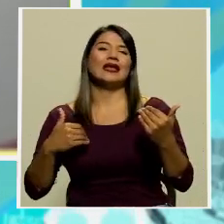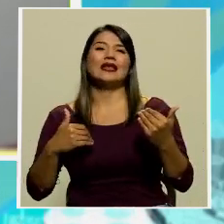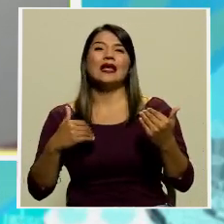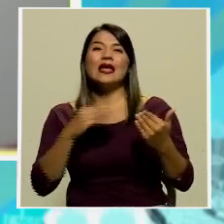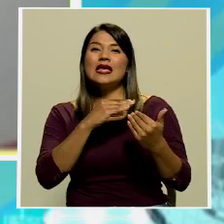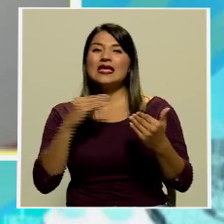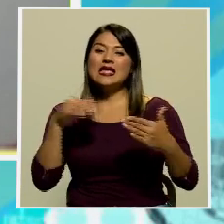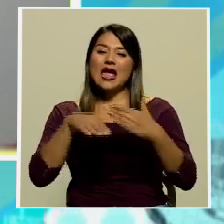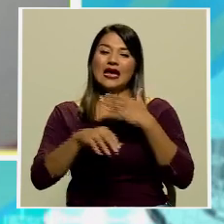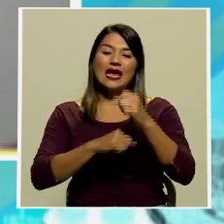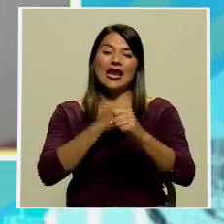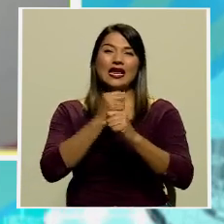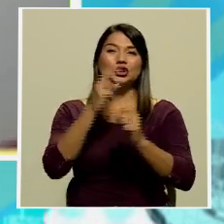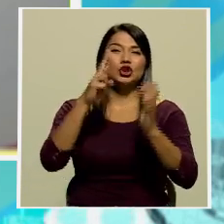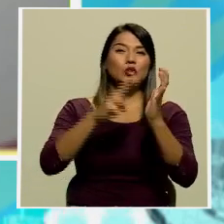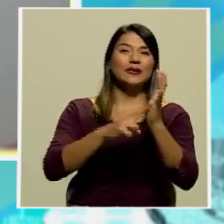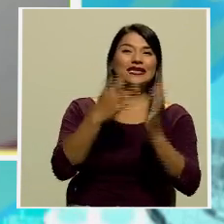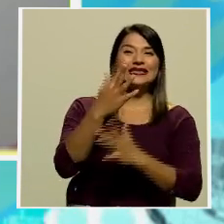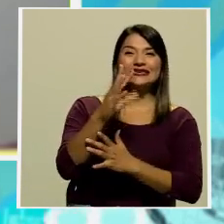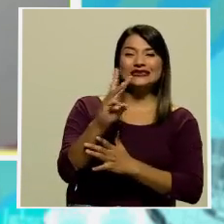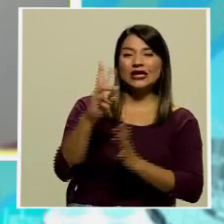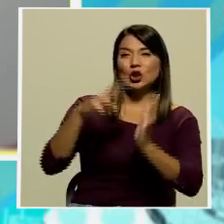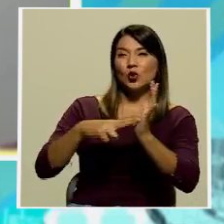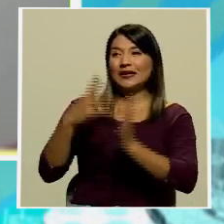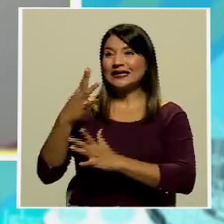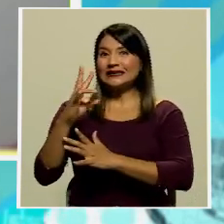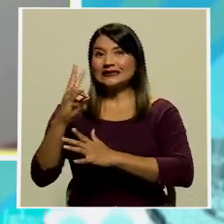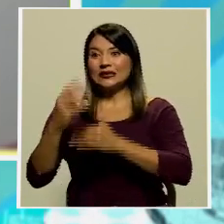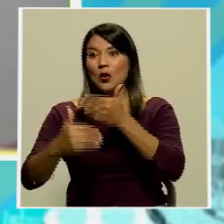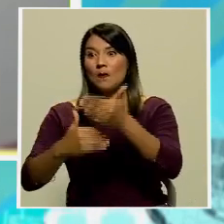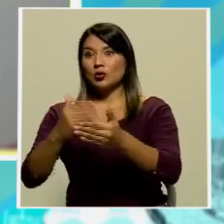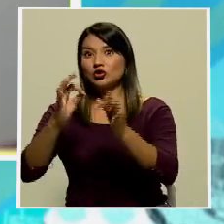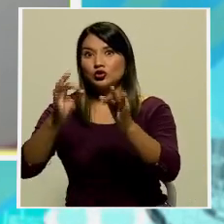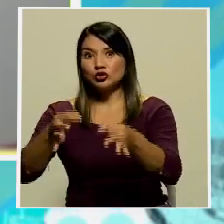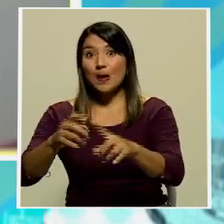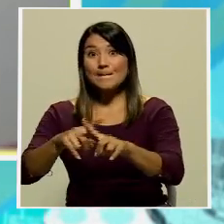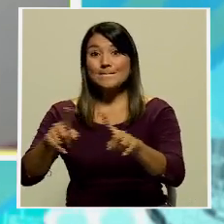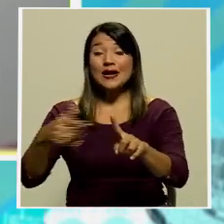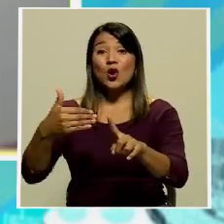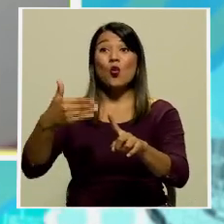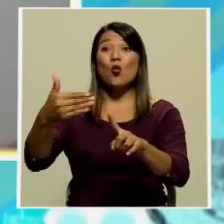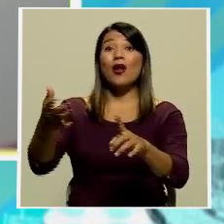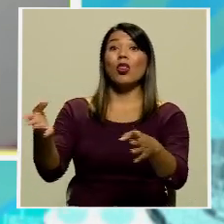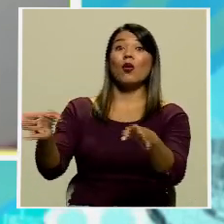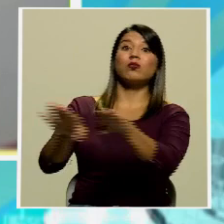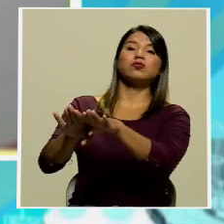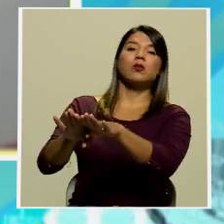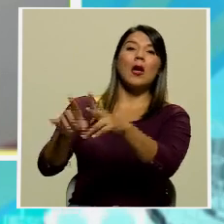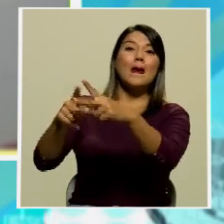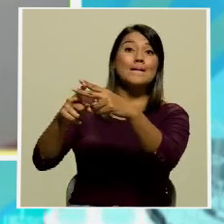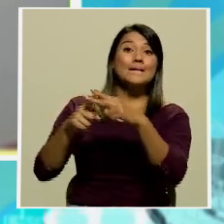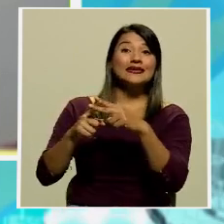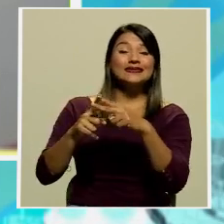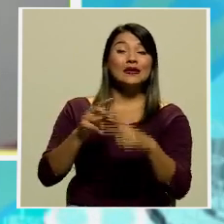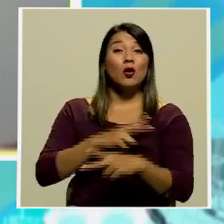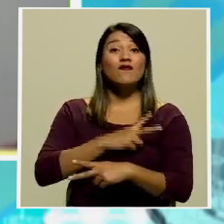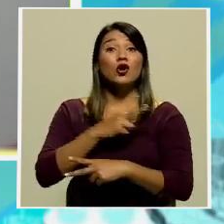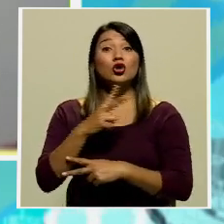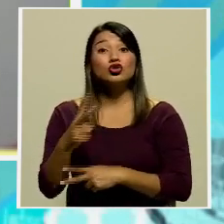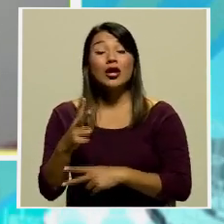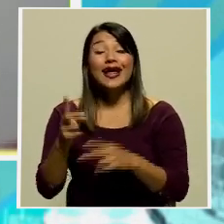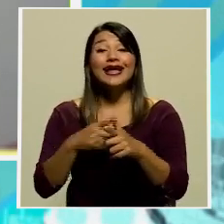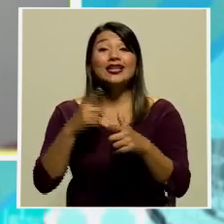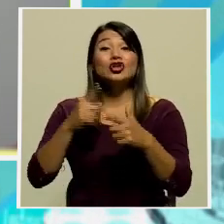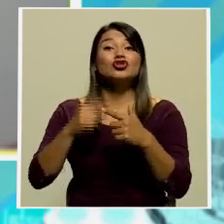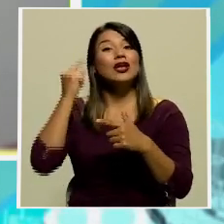y 2017, cuando se cerró el crédito voluntario, el único camino que veía en ese momento el